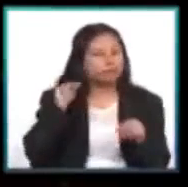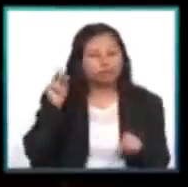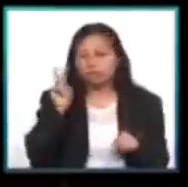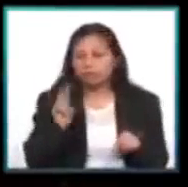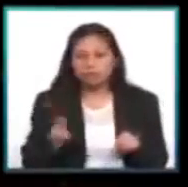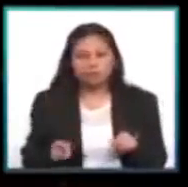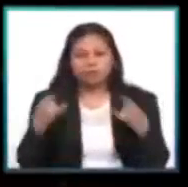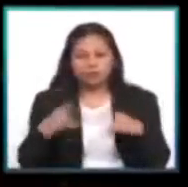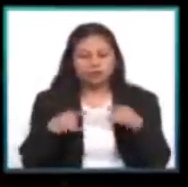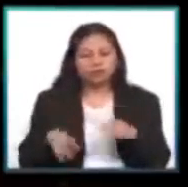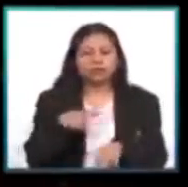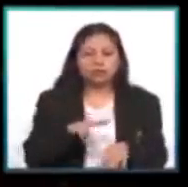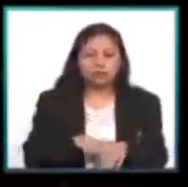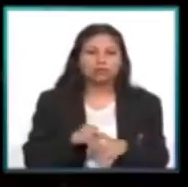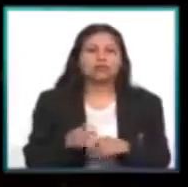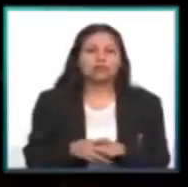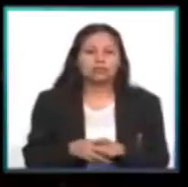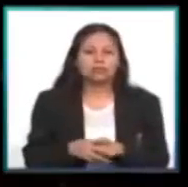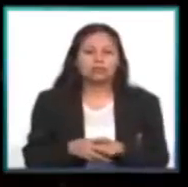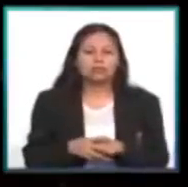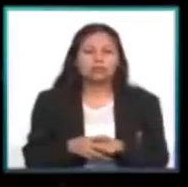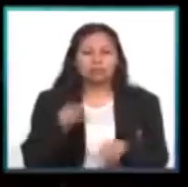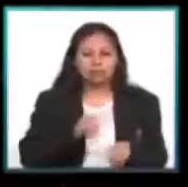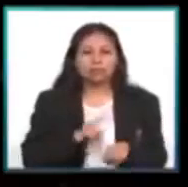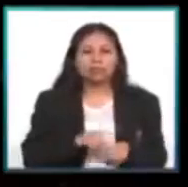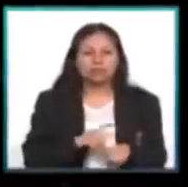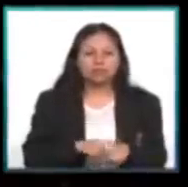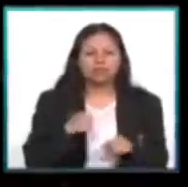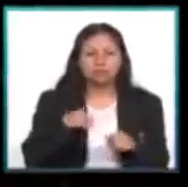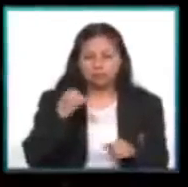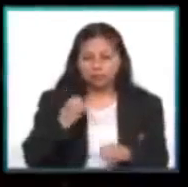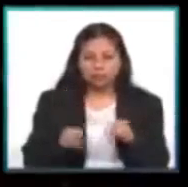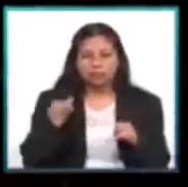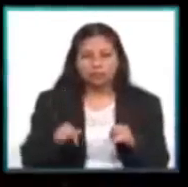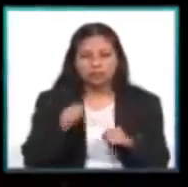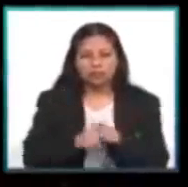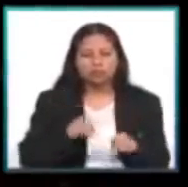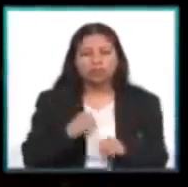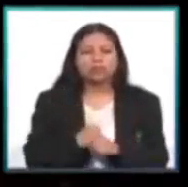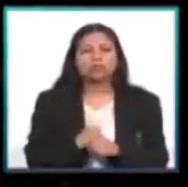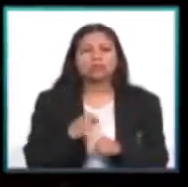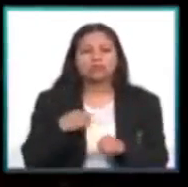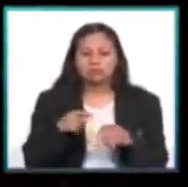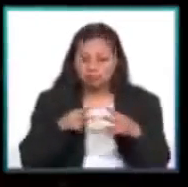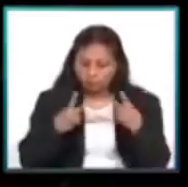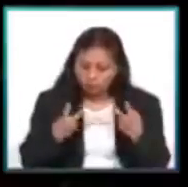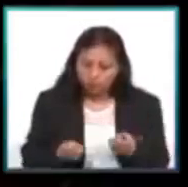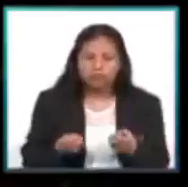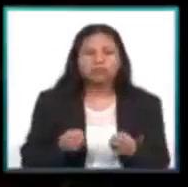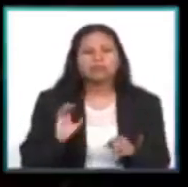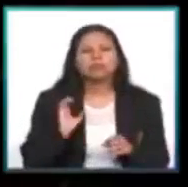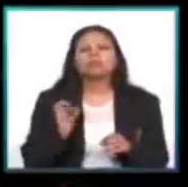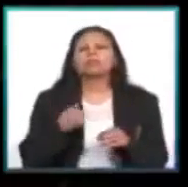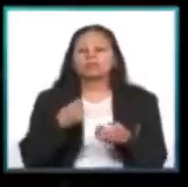nunca es de urgencia nacional. Ya es tiempo de que terminemos este año y que redignifiquemos el Congreso